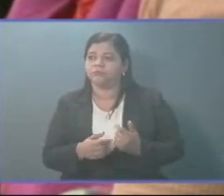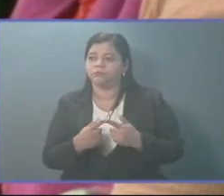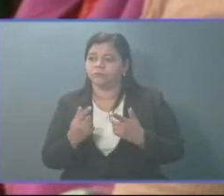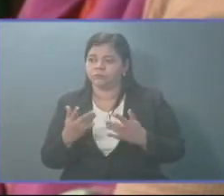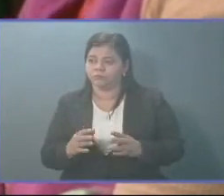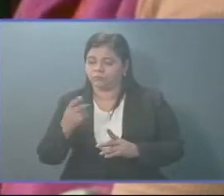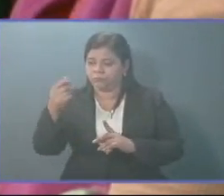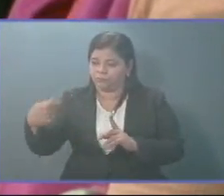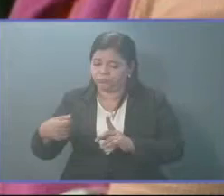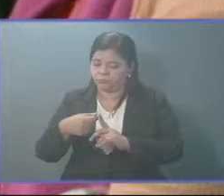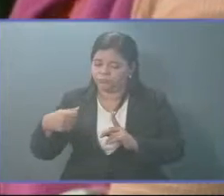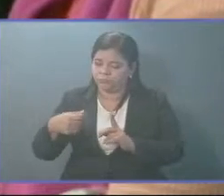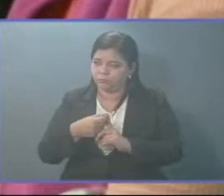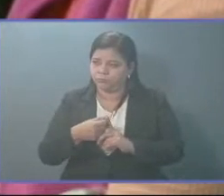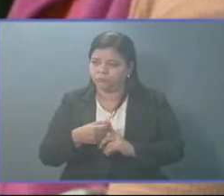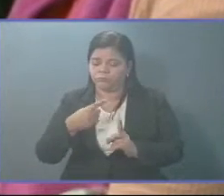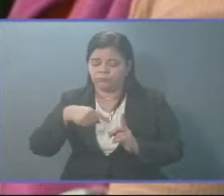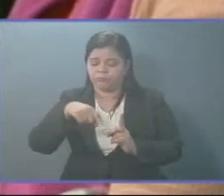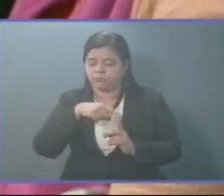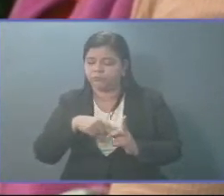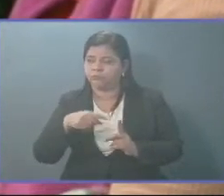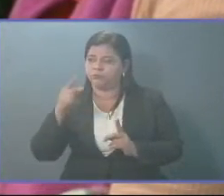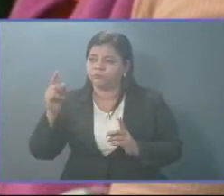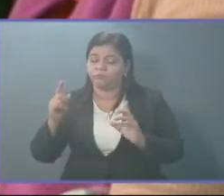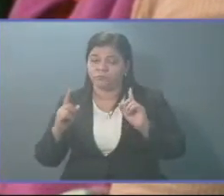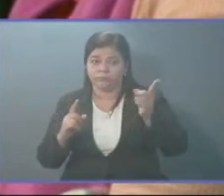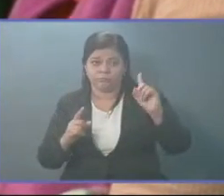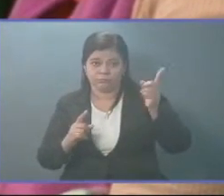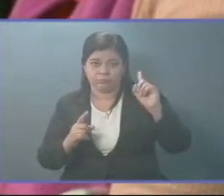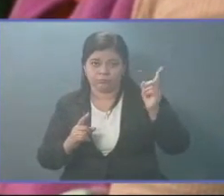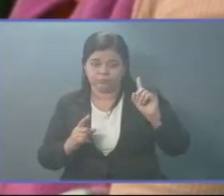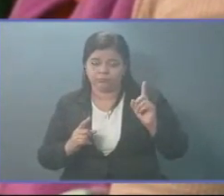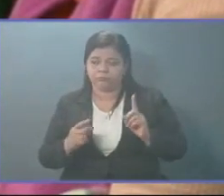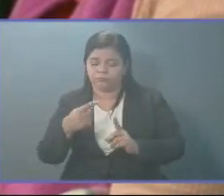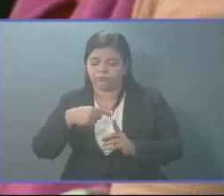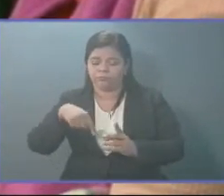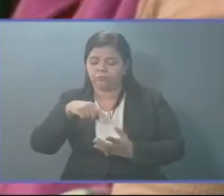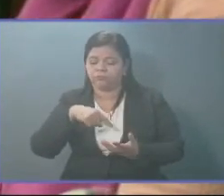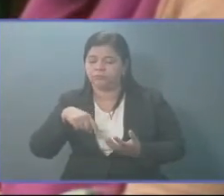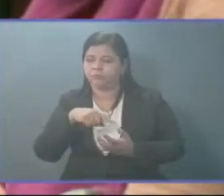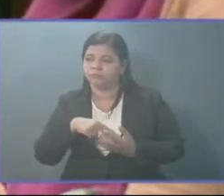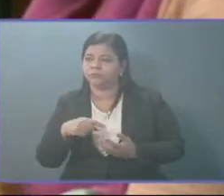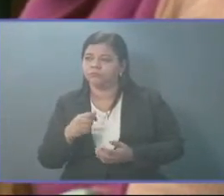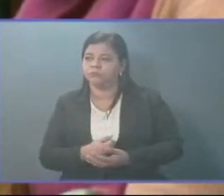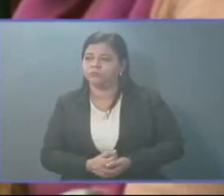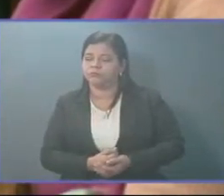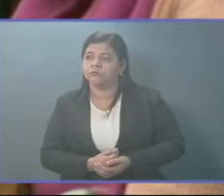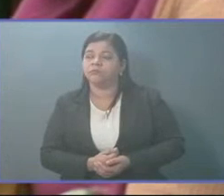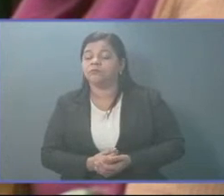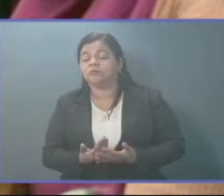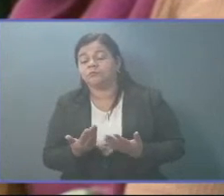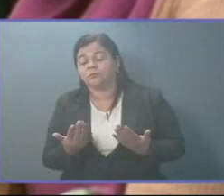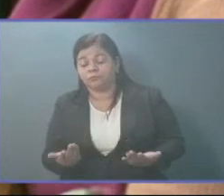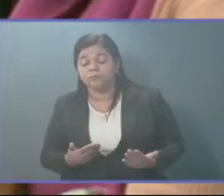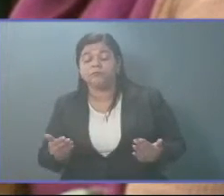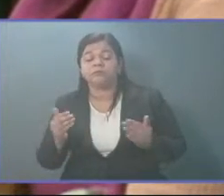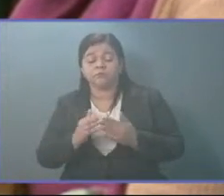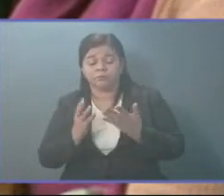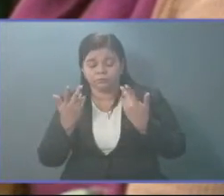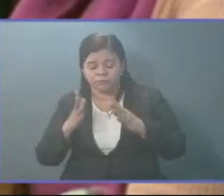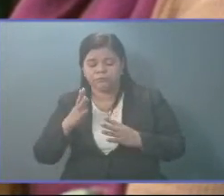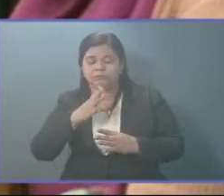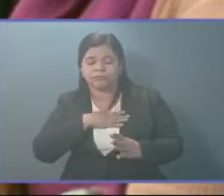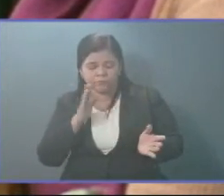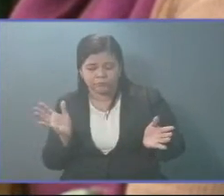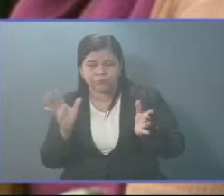los salarios del sistema de maestros de educación, ¿verdad? También tiene que ver con ellos